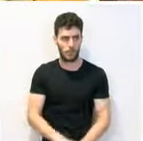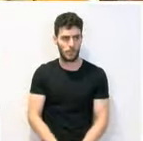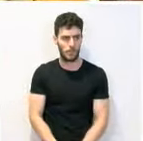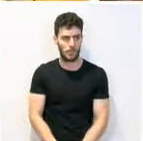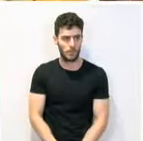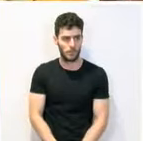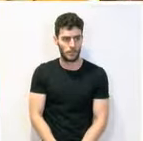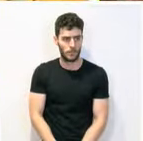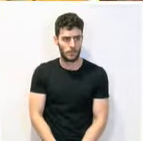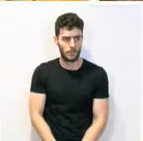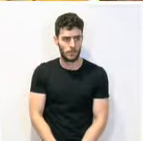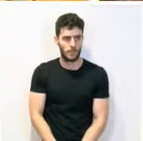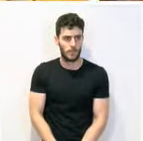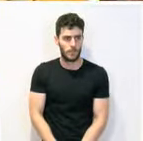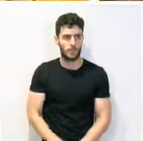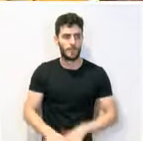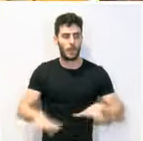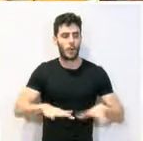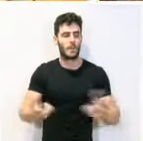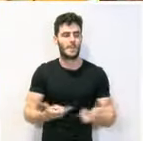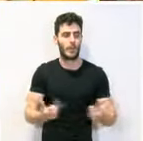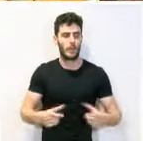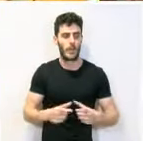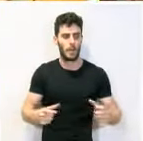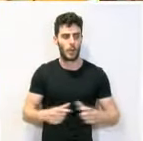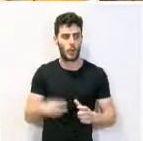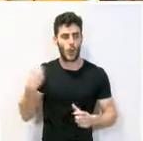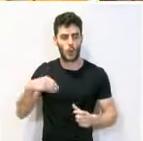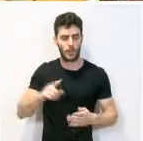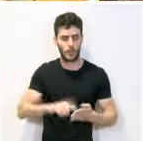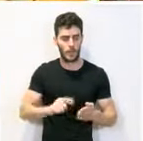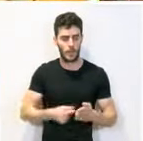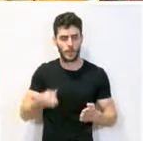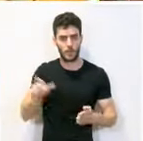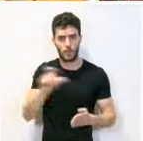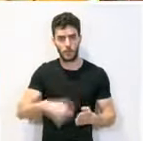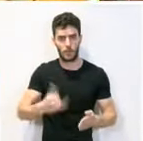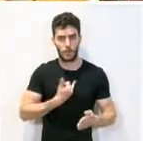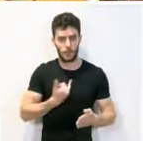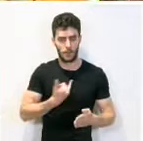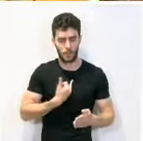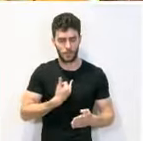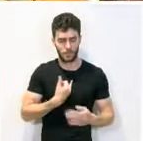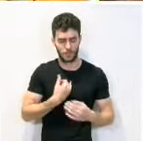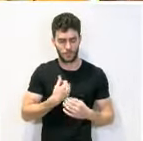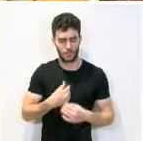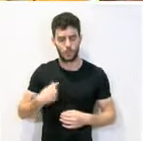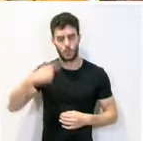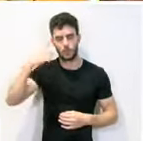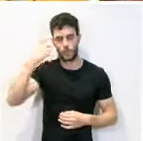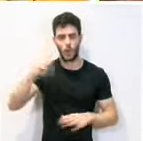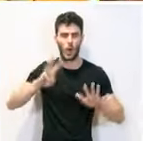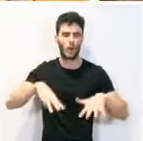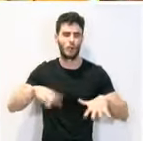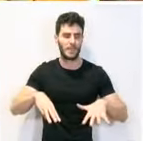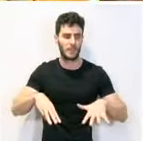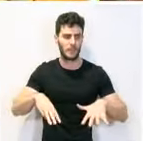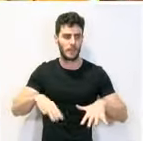poner en marcha de forma urgente el bono joven de alquiler. También tengo gente que lleva, creo que